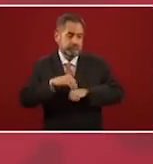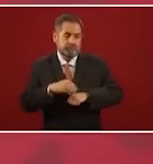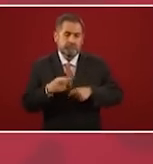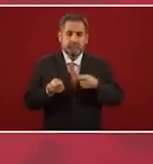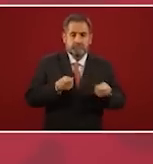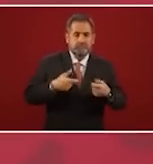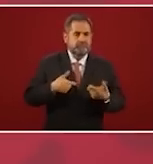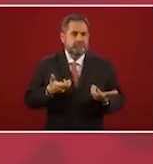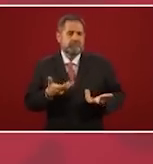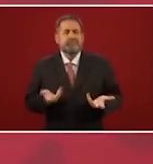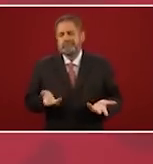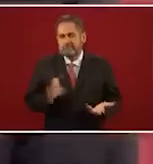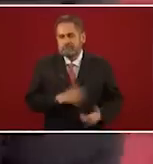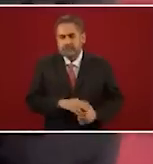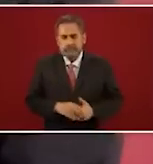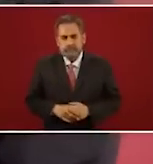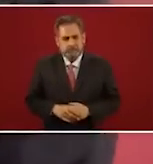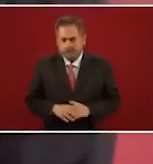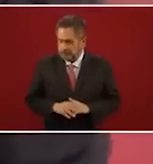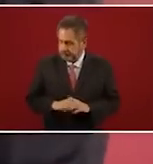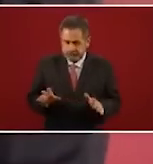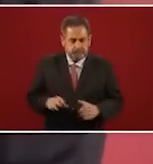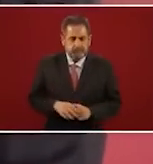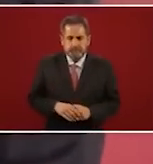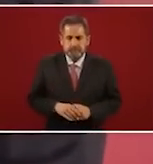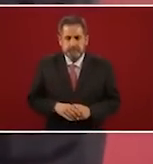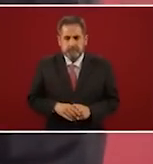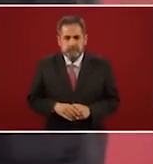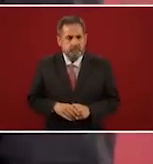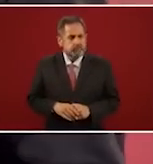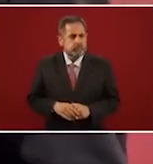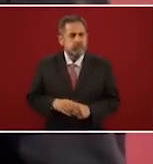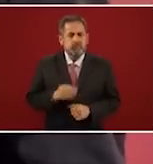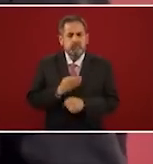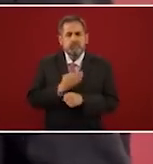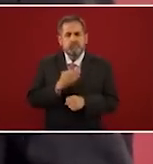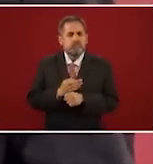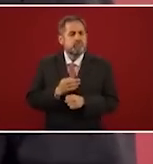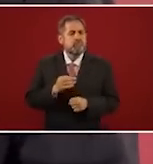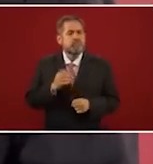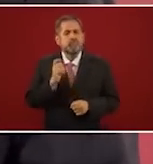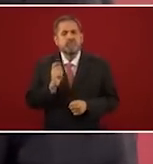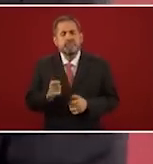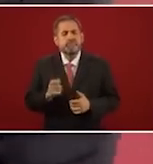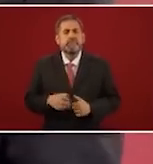Entonces, hay una relación estrecha